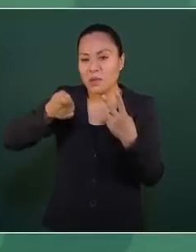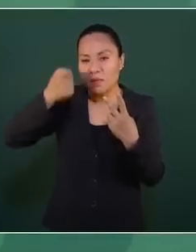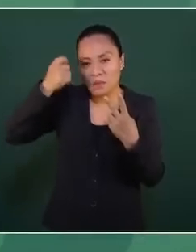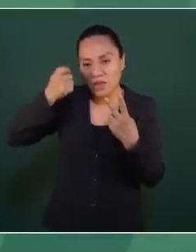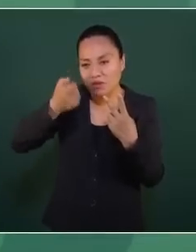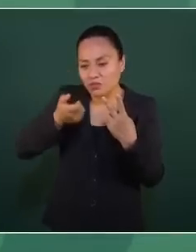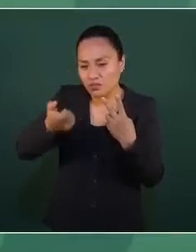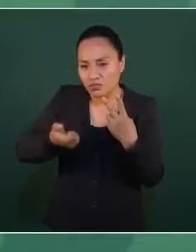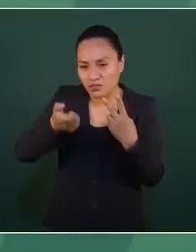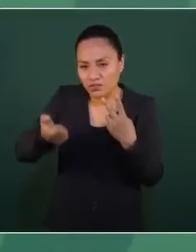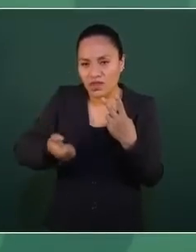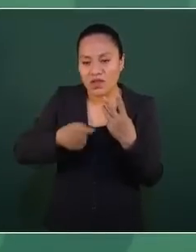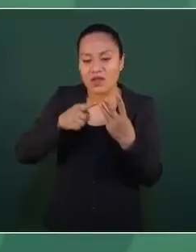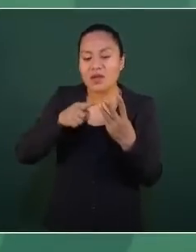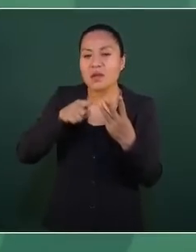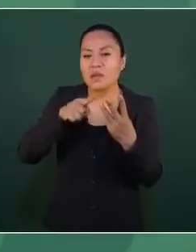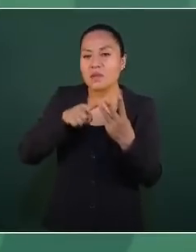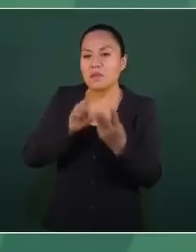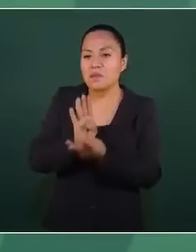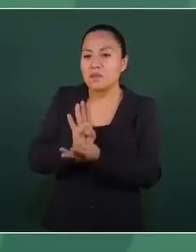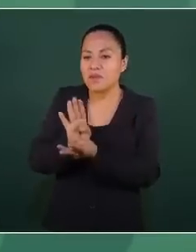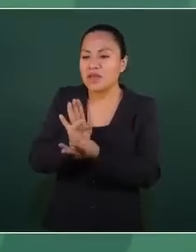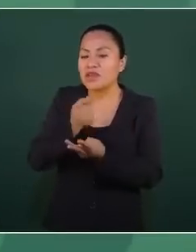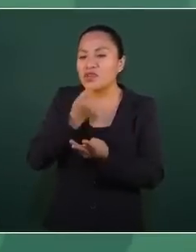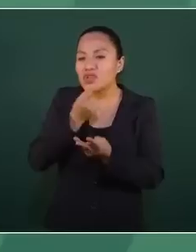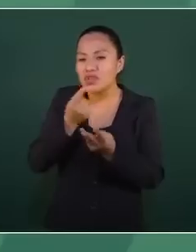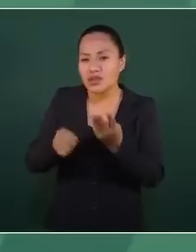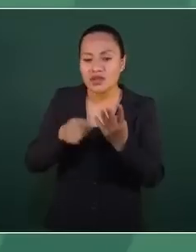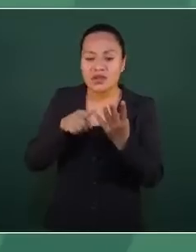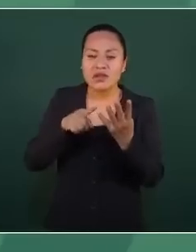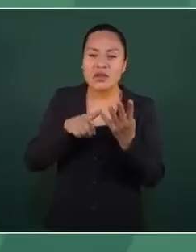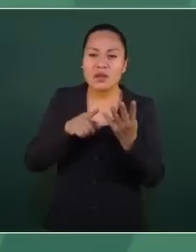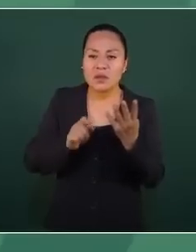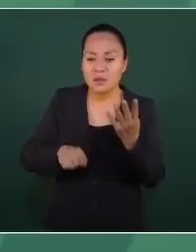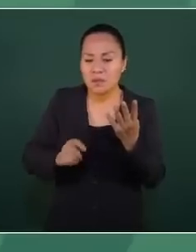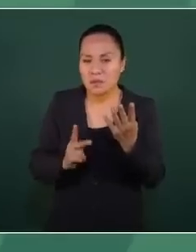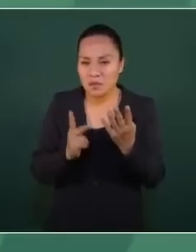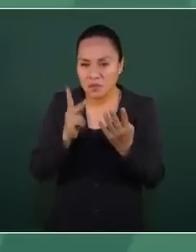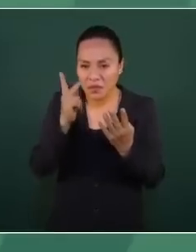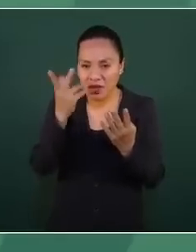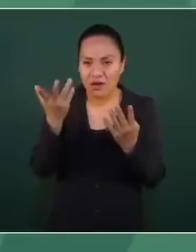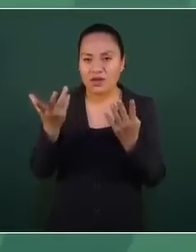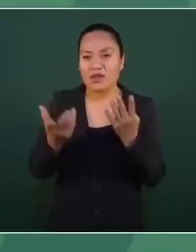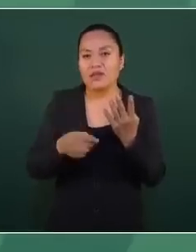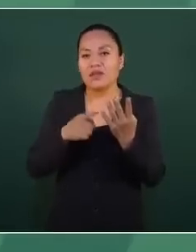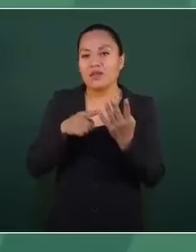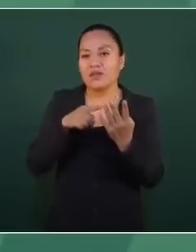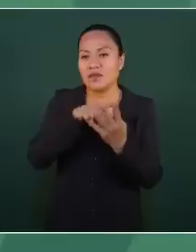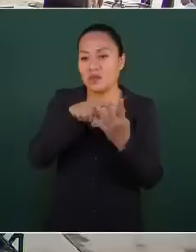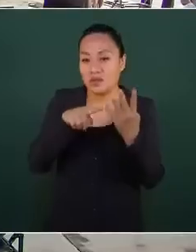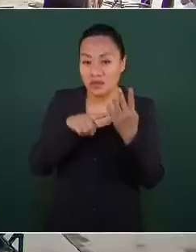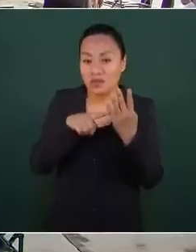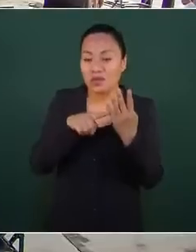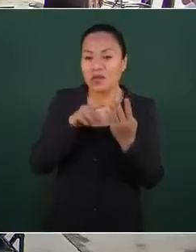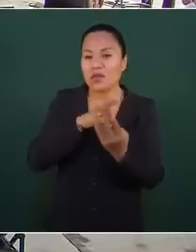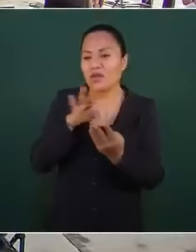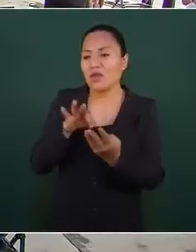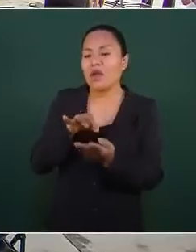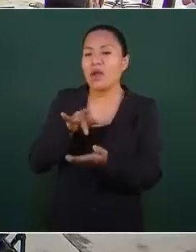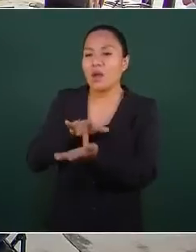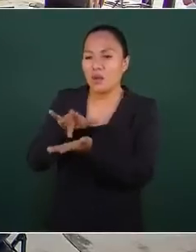Becas para niñas, niños, están sembrando vida, recibe un apoyo para la